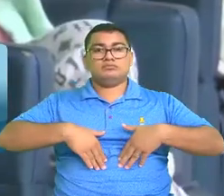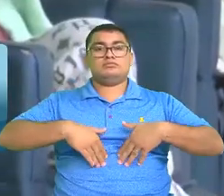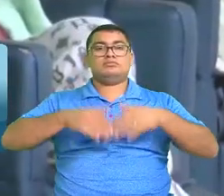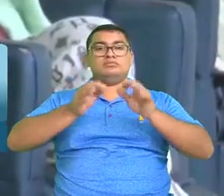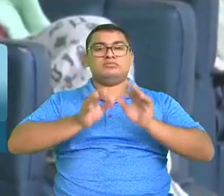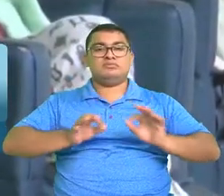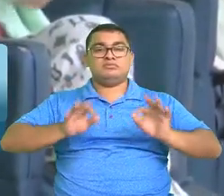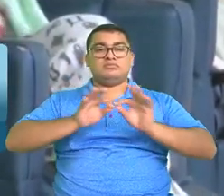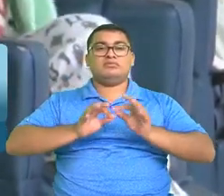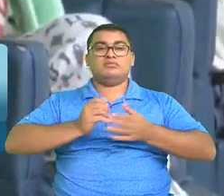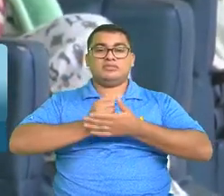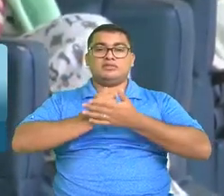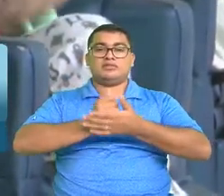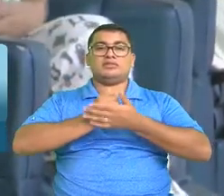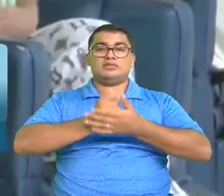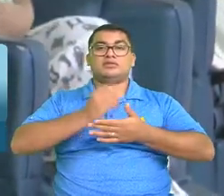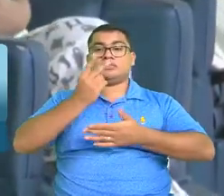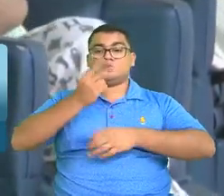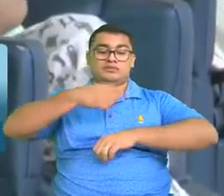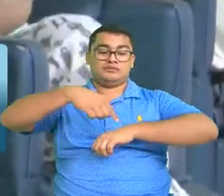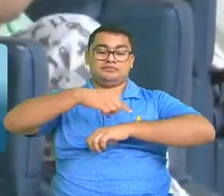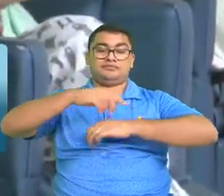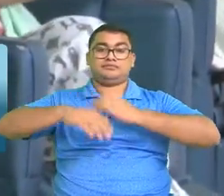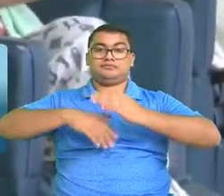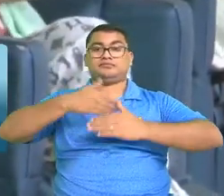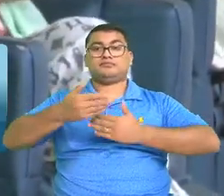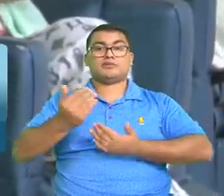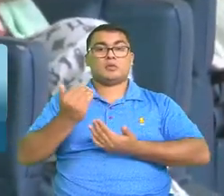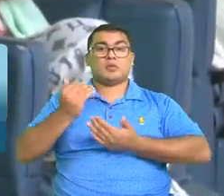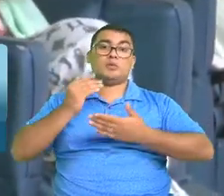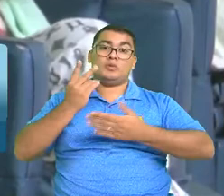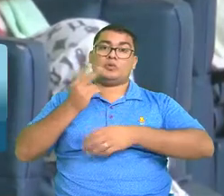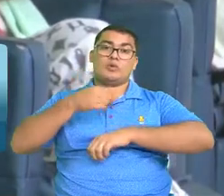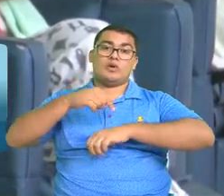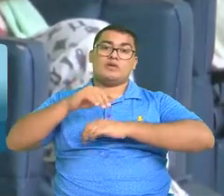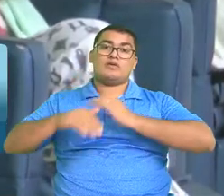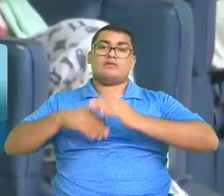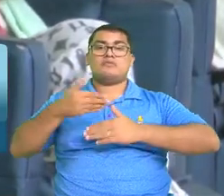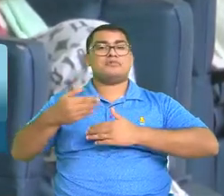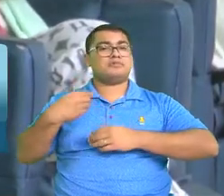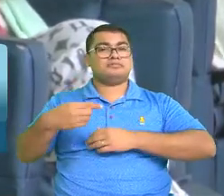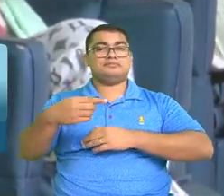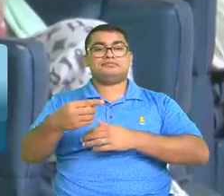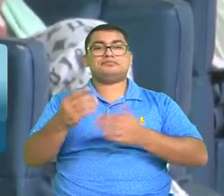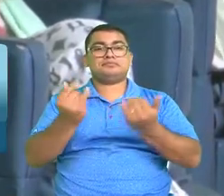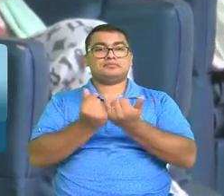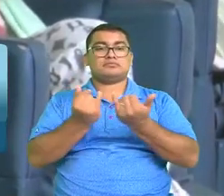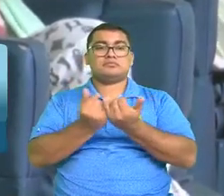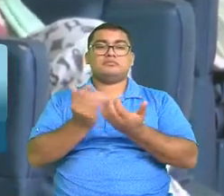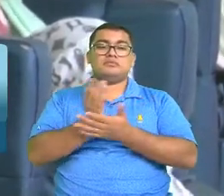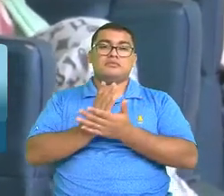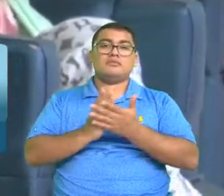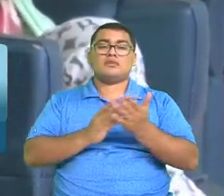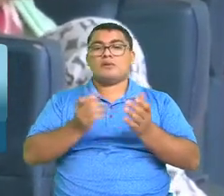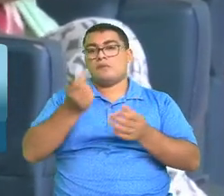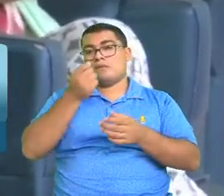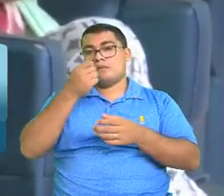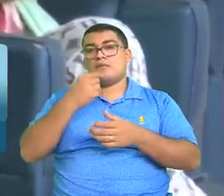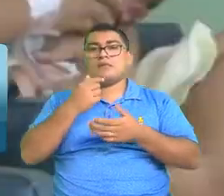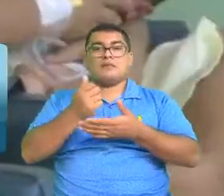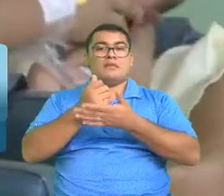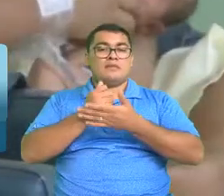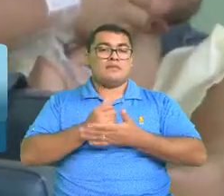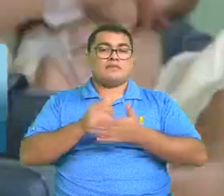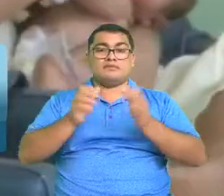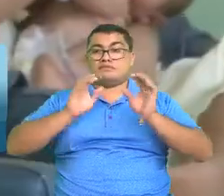ayuda a estar presionando el abdomen 2 horas después de la alimentación y eso se hace diario. Hay unos medicamentos que ayudan a